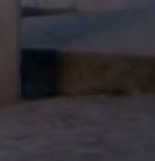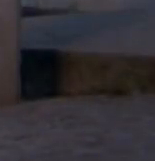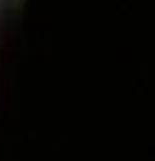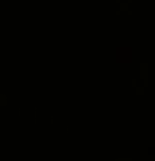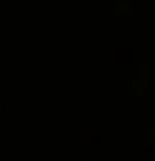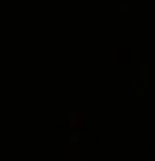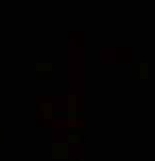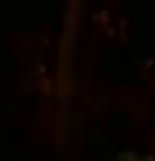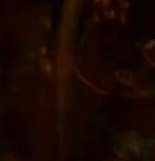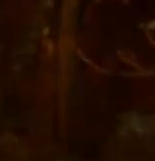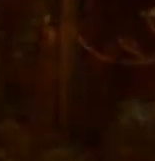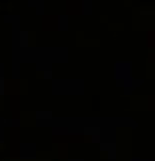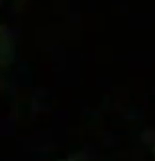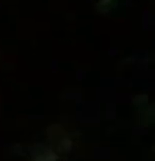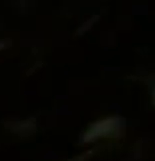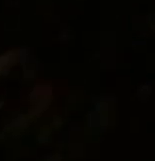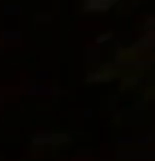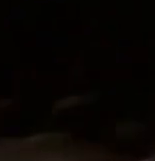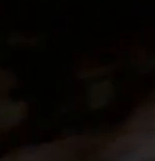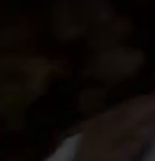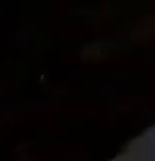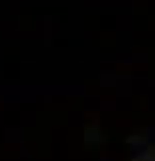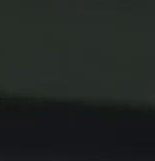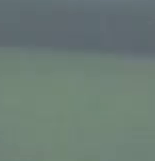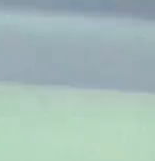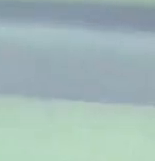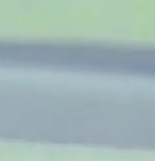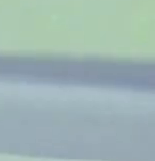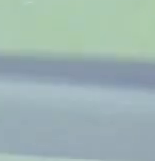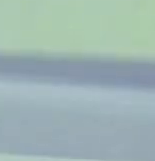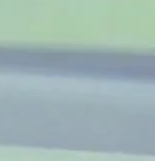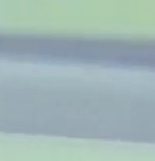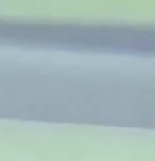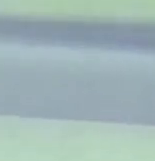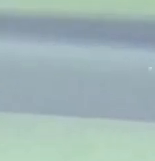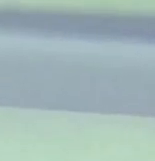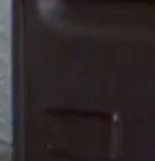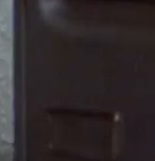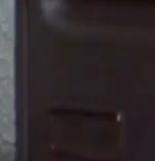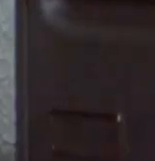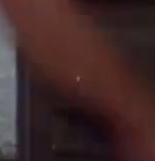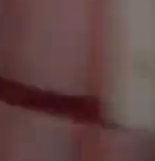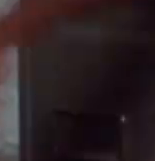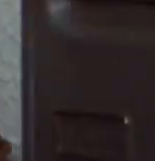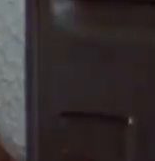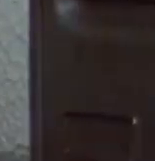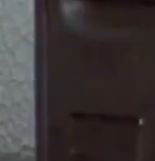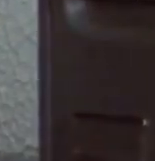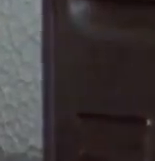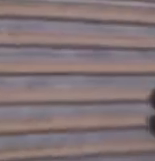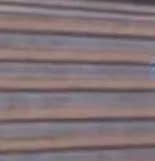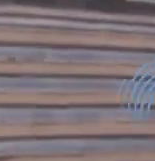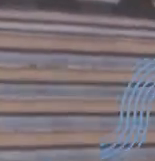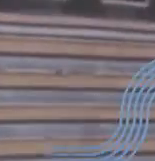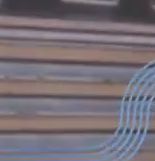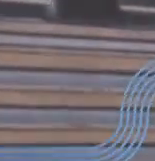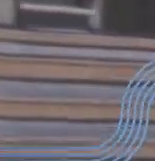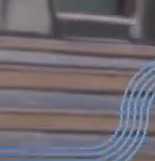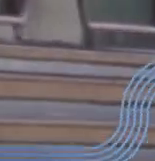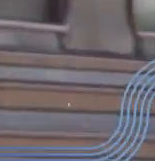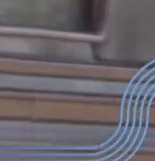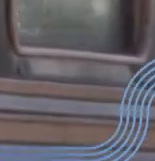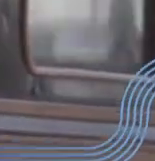¡Agárrenlo! ¡Hay que sacar el dinero! Cinema 22 Mexicano presenta Matiné,